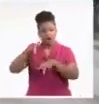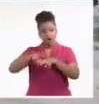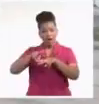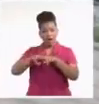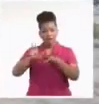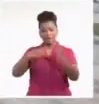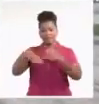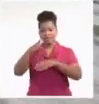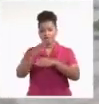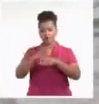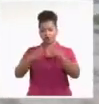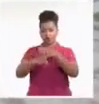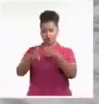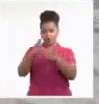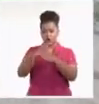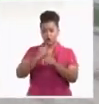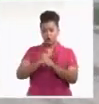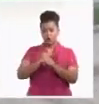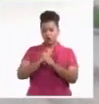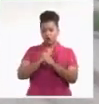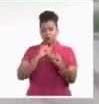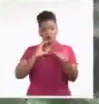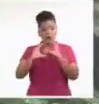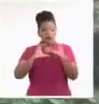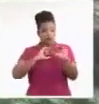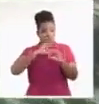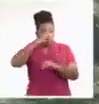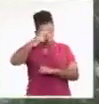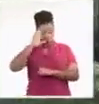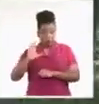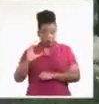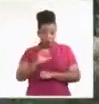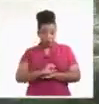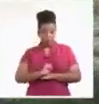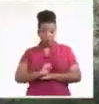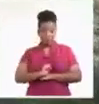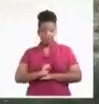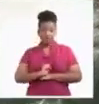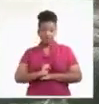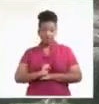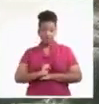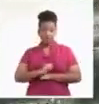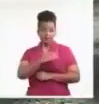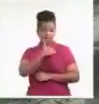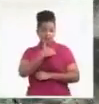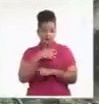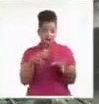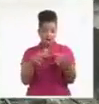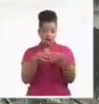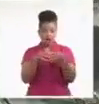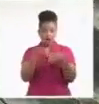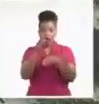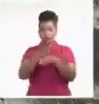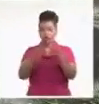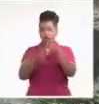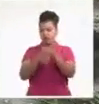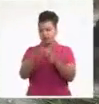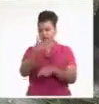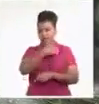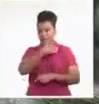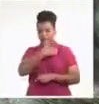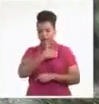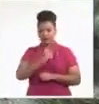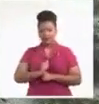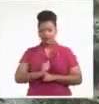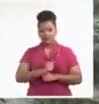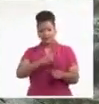MICON, con los recursos de las comunicaciones del país, con el recurso de la Fuerza Armada y la Unión de Constructoras Militares, con